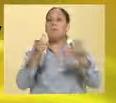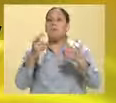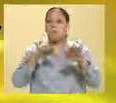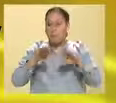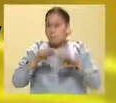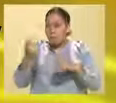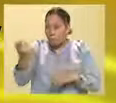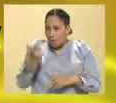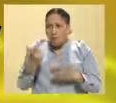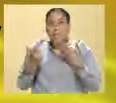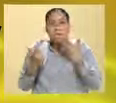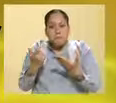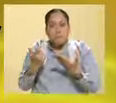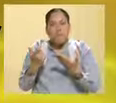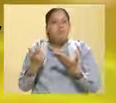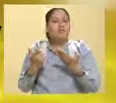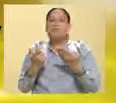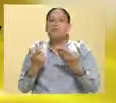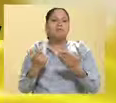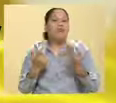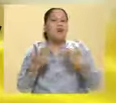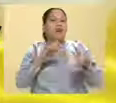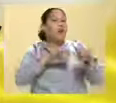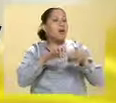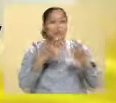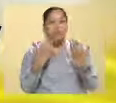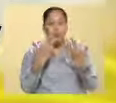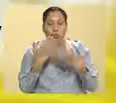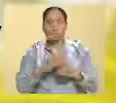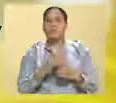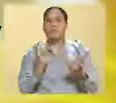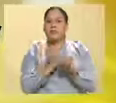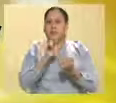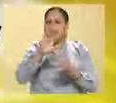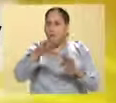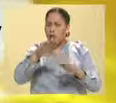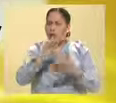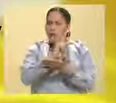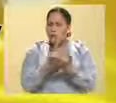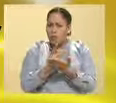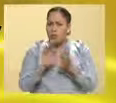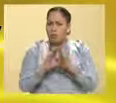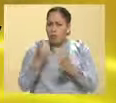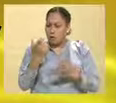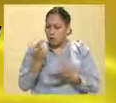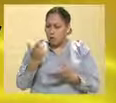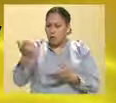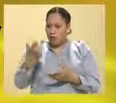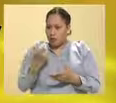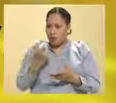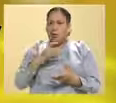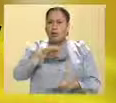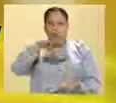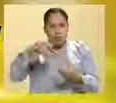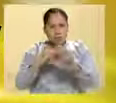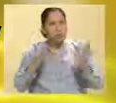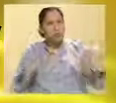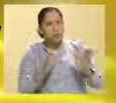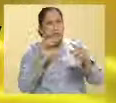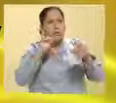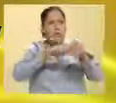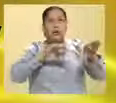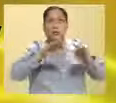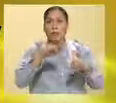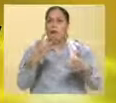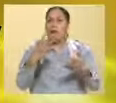remunerados. ¿Y qué pasa? Pues que no hay empleo. Oye, eso sí, ¿ya hay algún programa de recuperación salarial o de impulso de